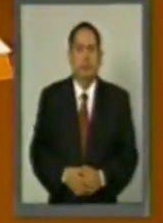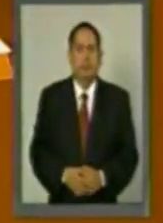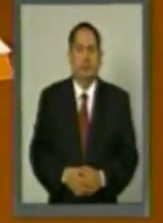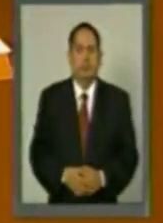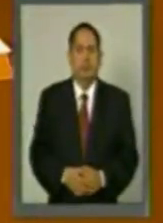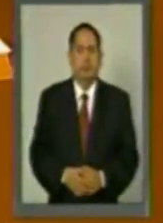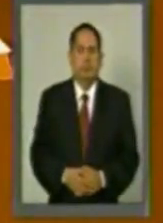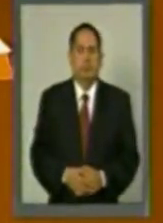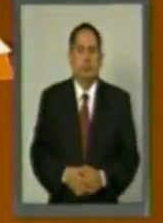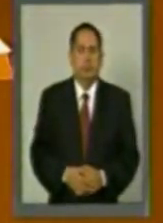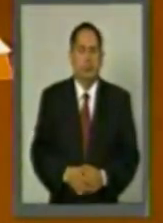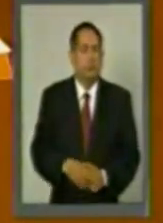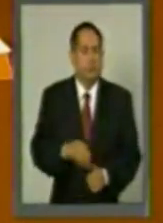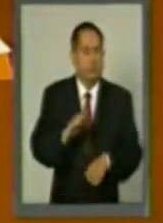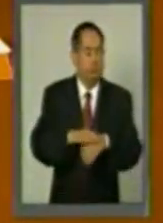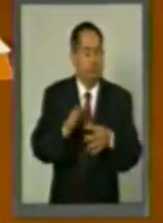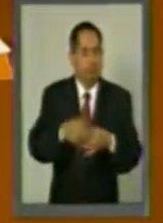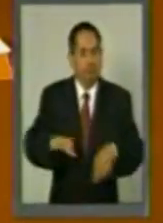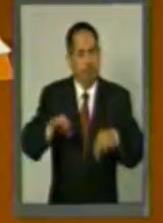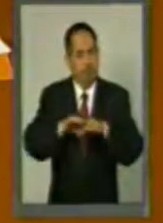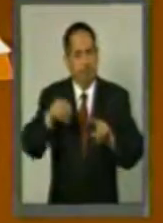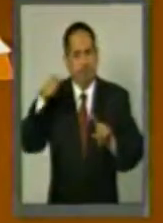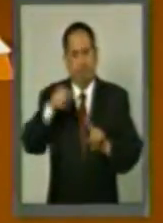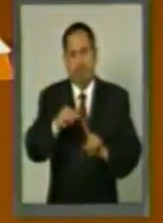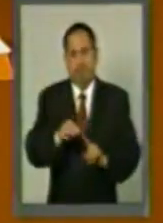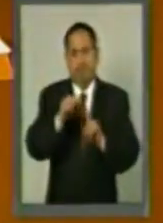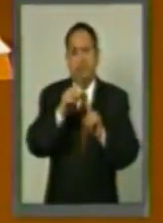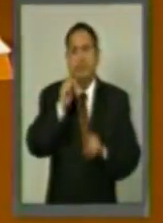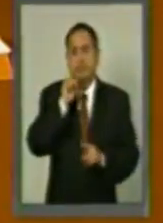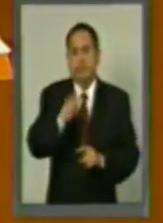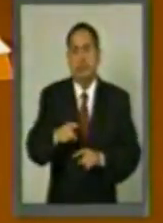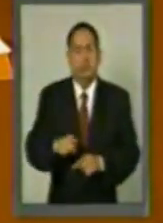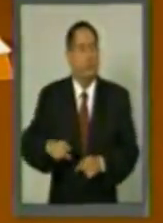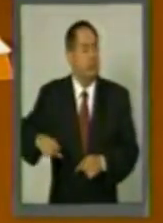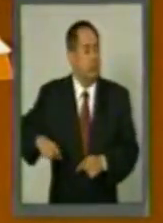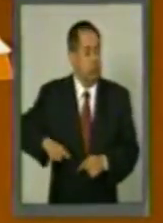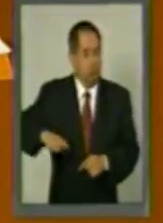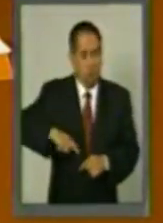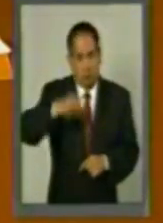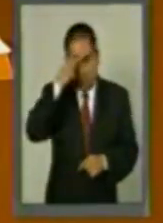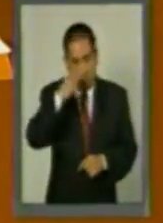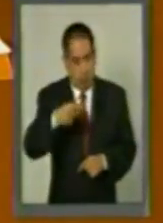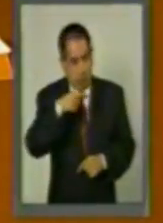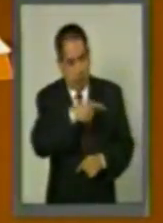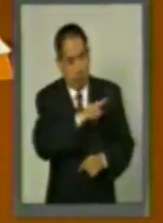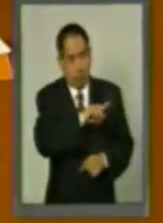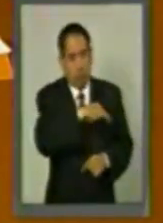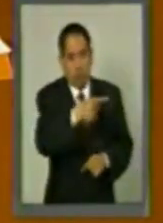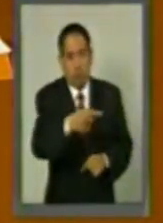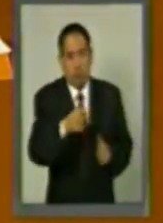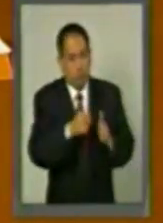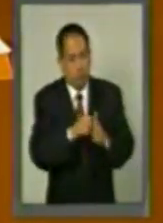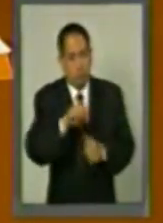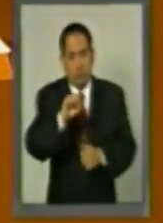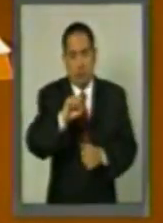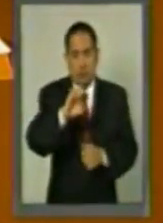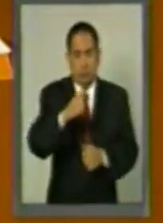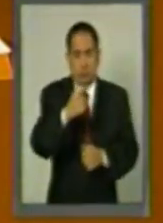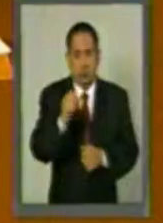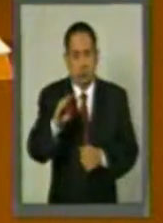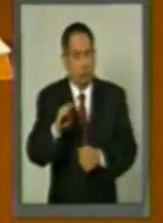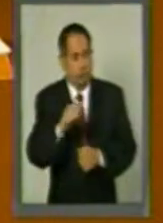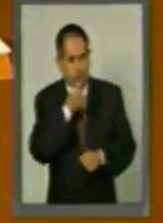De manera significativa, también el gobierno, a través de la Secretaría de